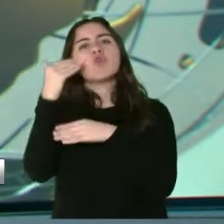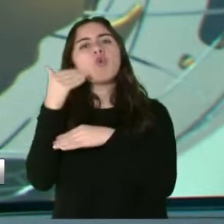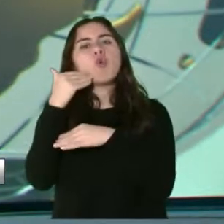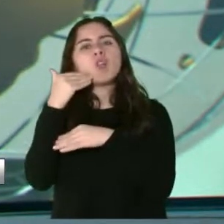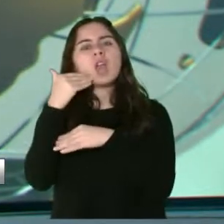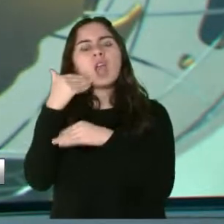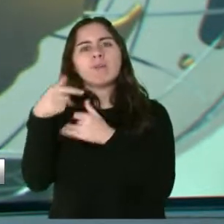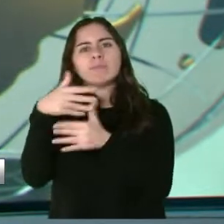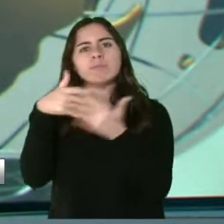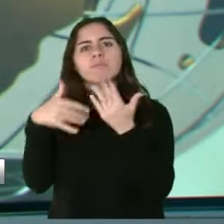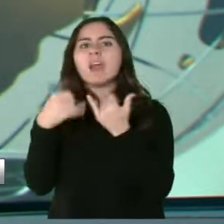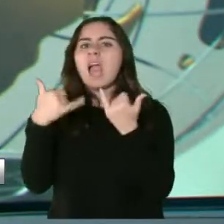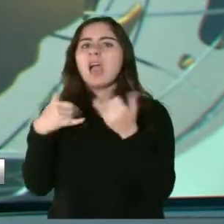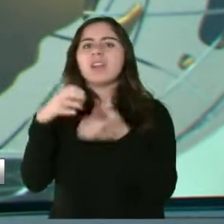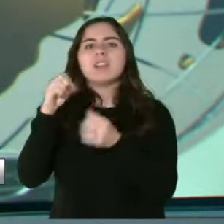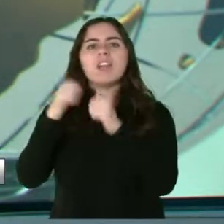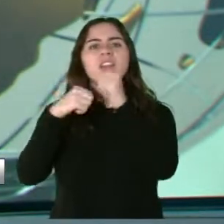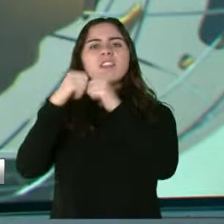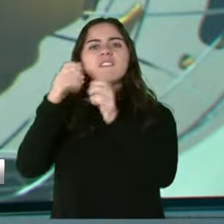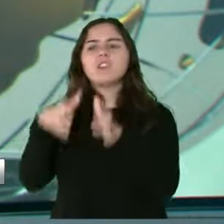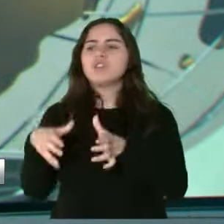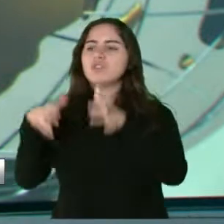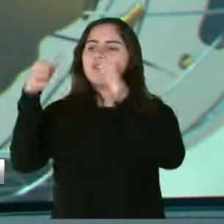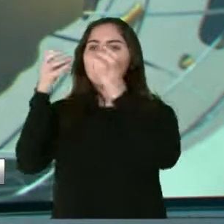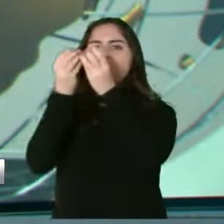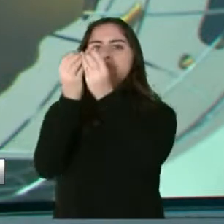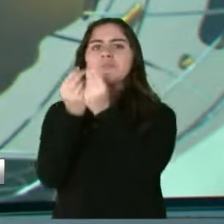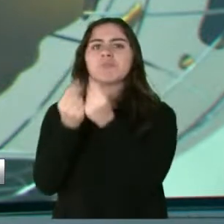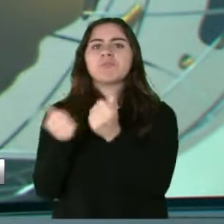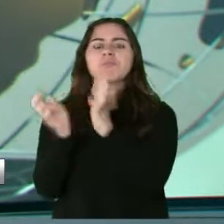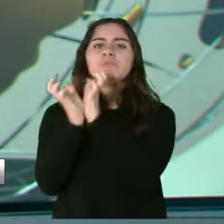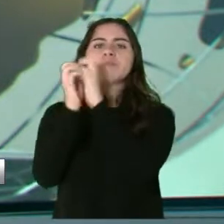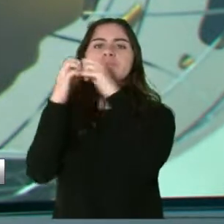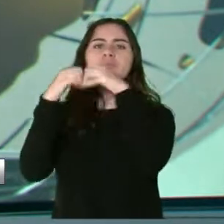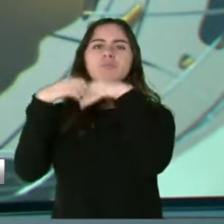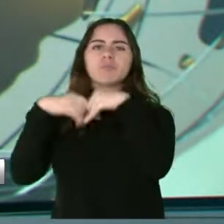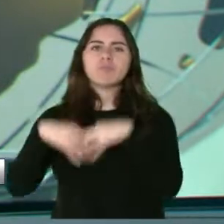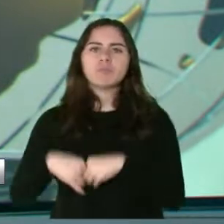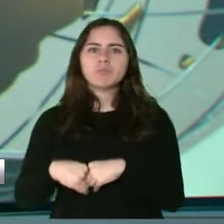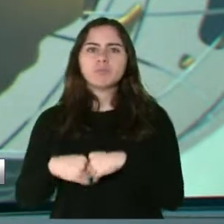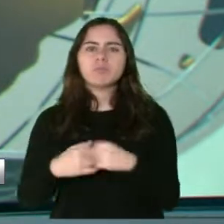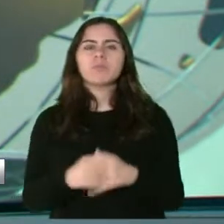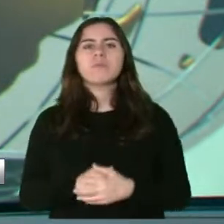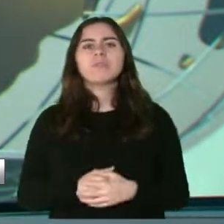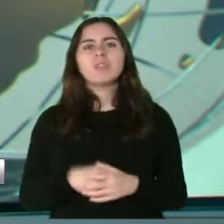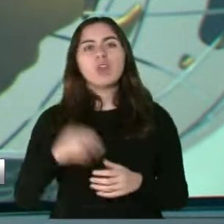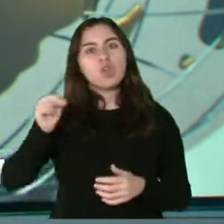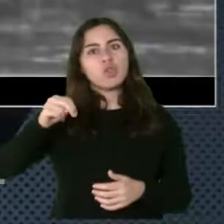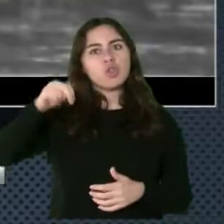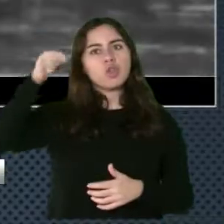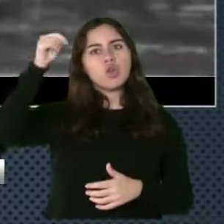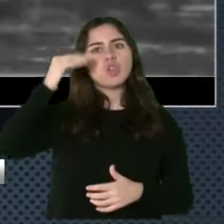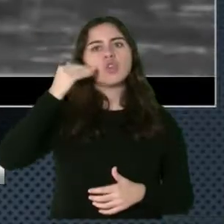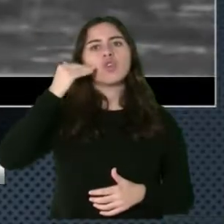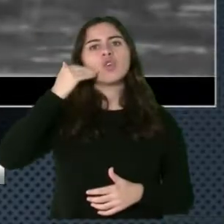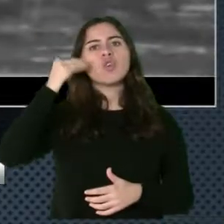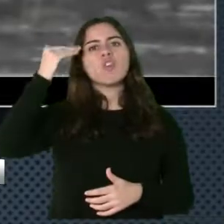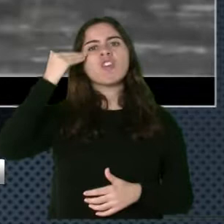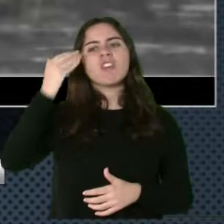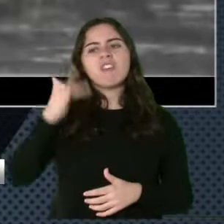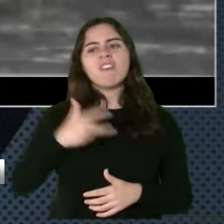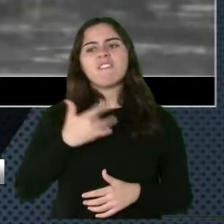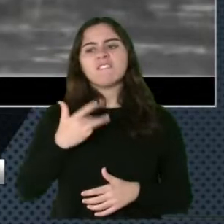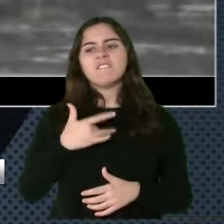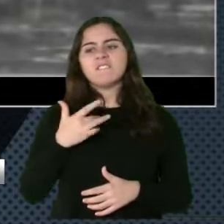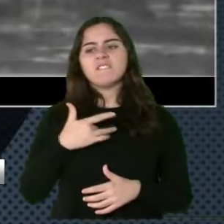fronteriza. El problema también parte de la frustración que sienten los norcoreanos precisamente por el hecho de que no ha habido ningún